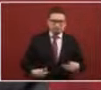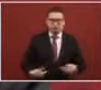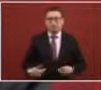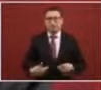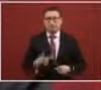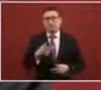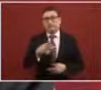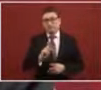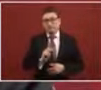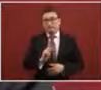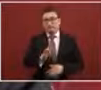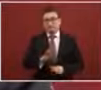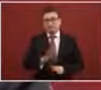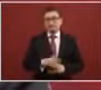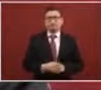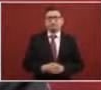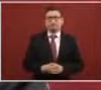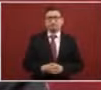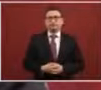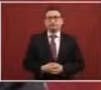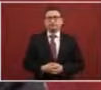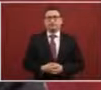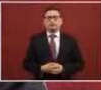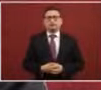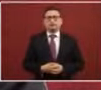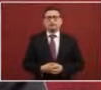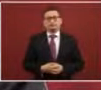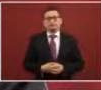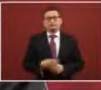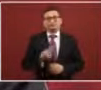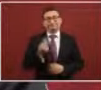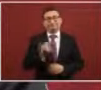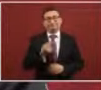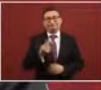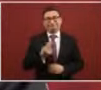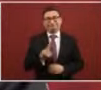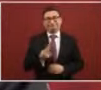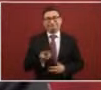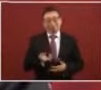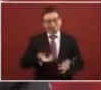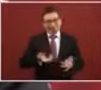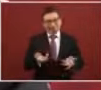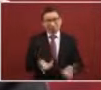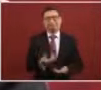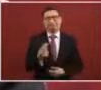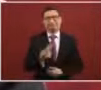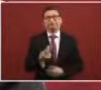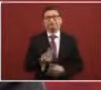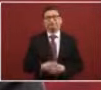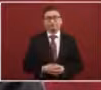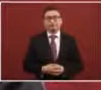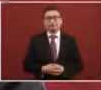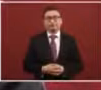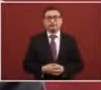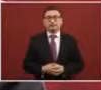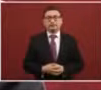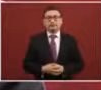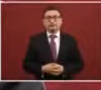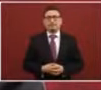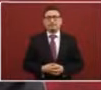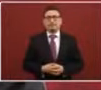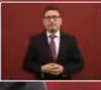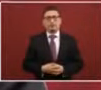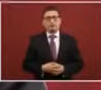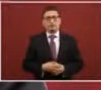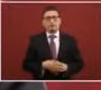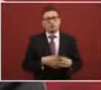pero es necesario. No se puede seguir